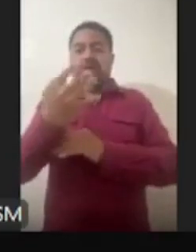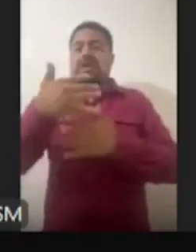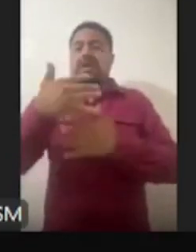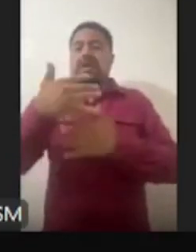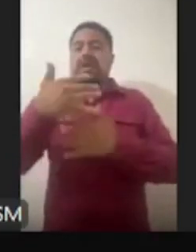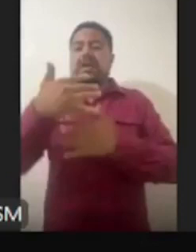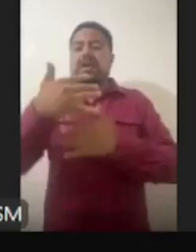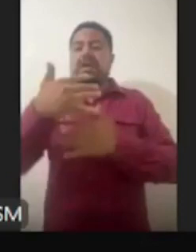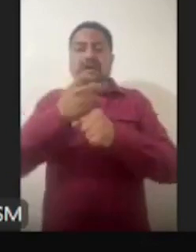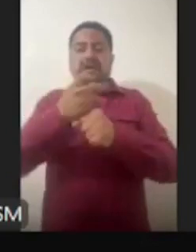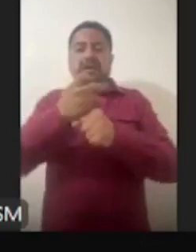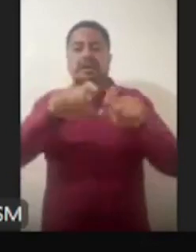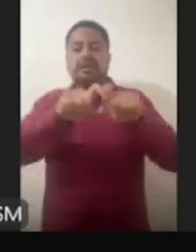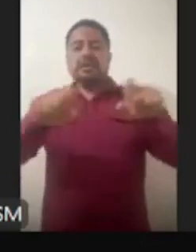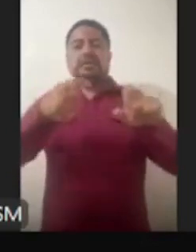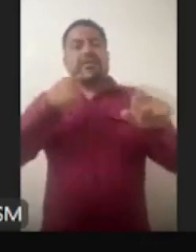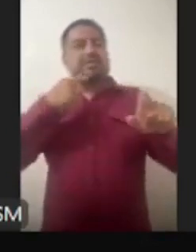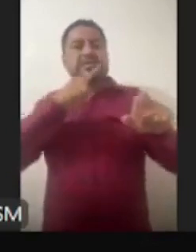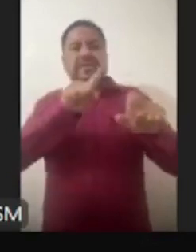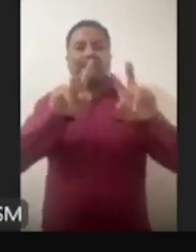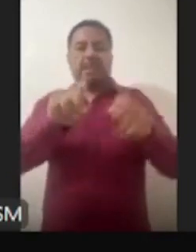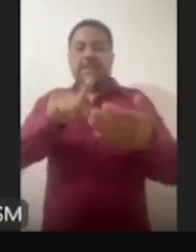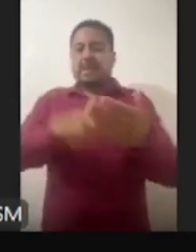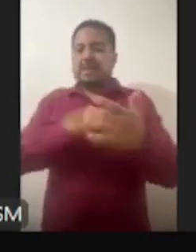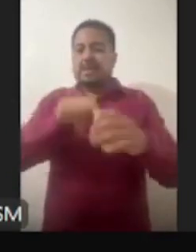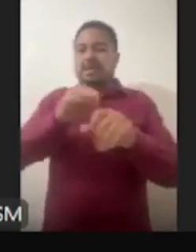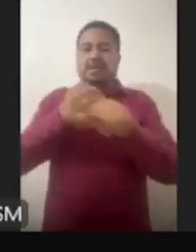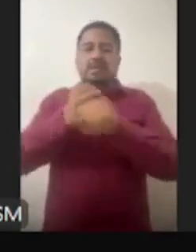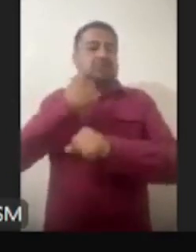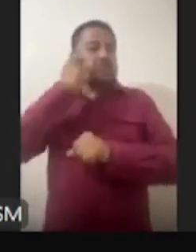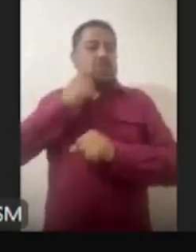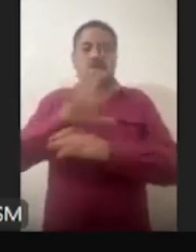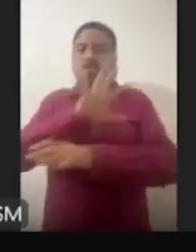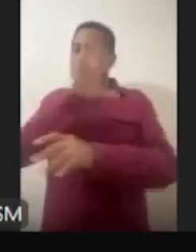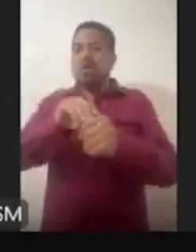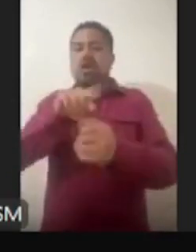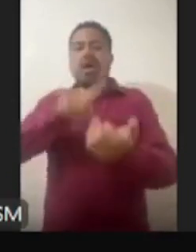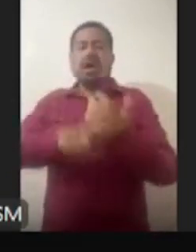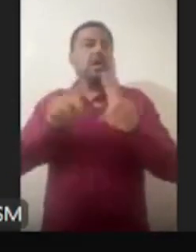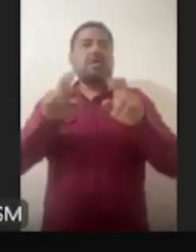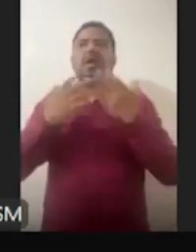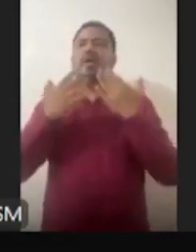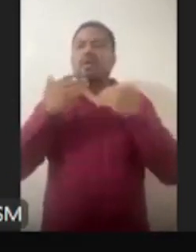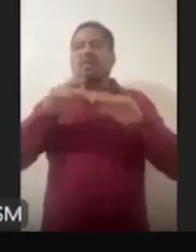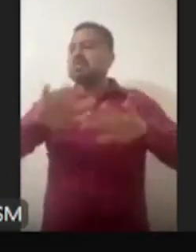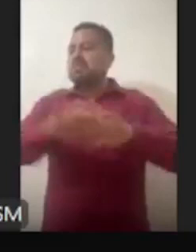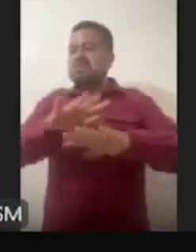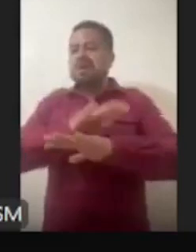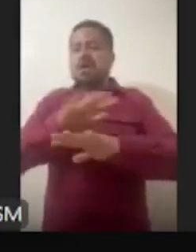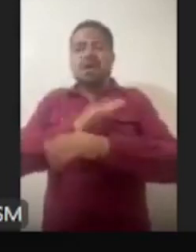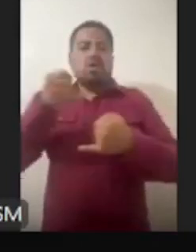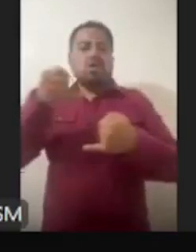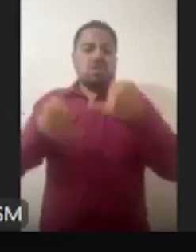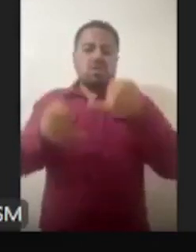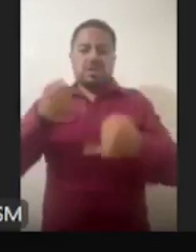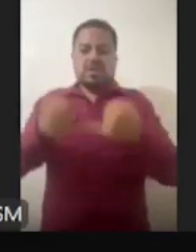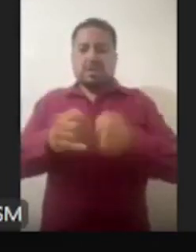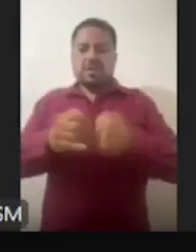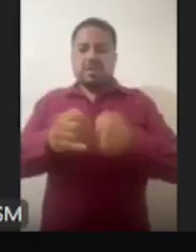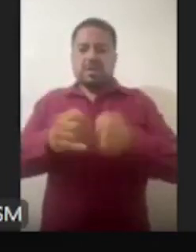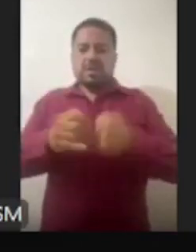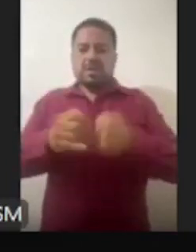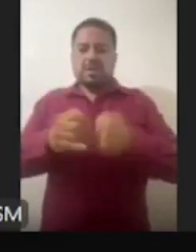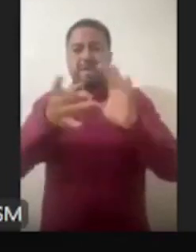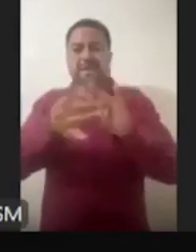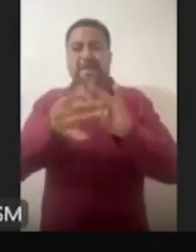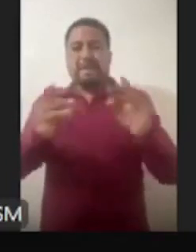Impugnación en materia electoral del Estado de Guerrero, toda vez que ha quedado sin materia al existir un cambio de situación jurídica. Lo anterior en virtud de que la Sala Regional